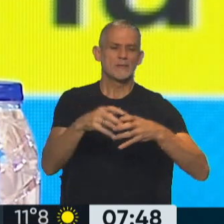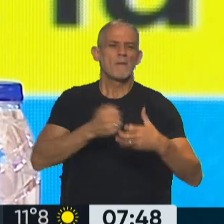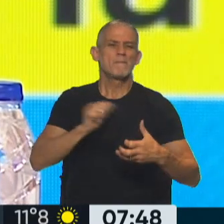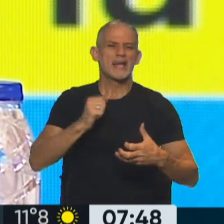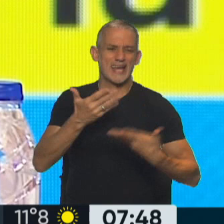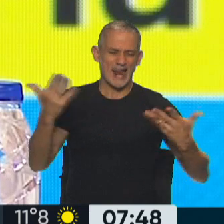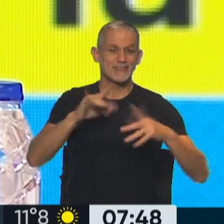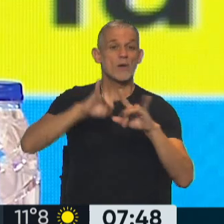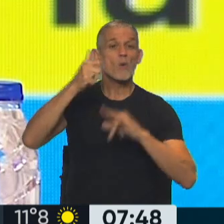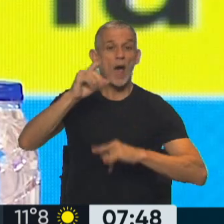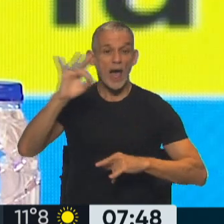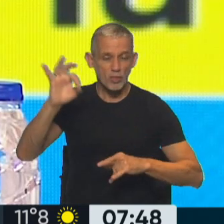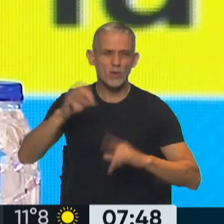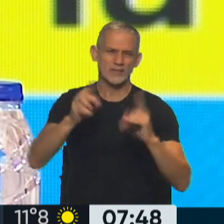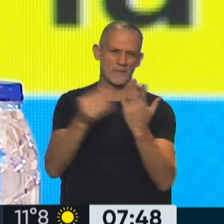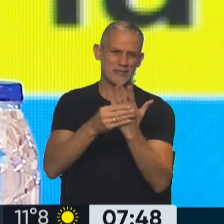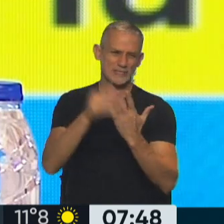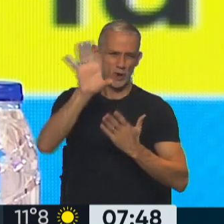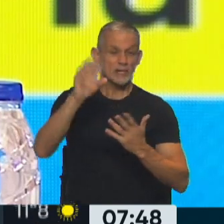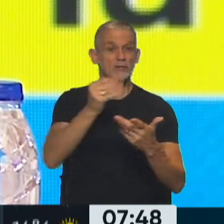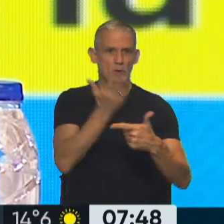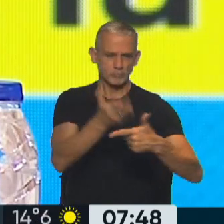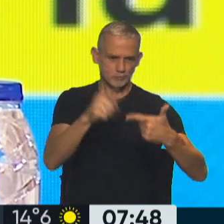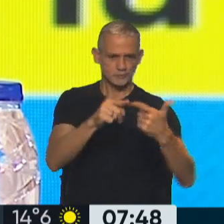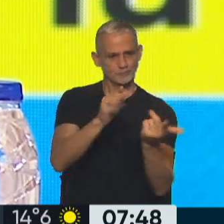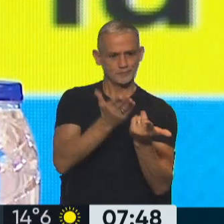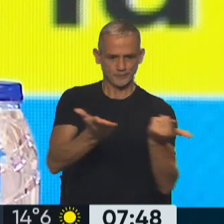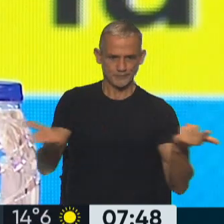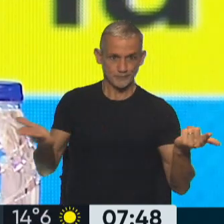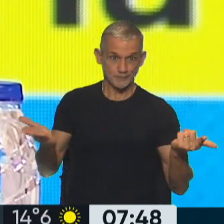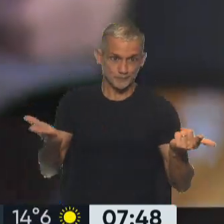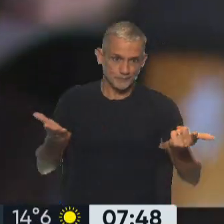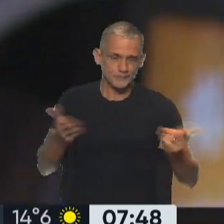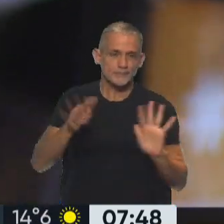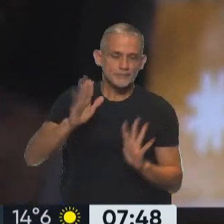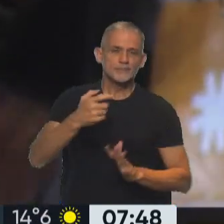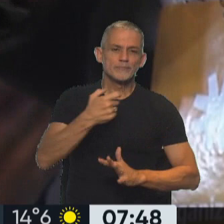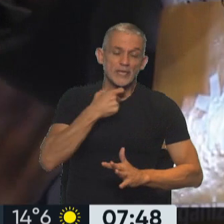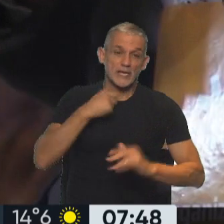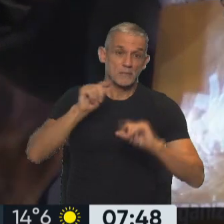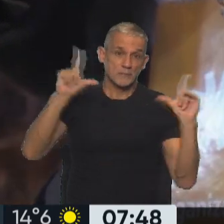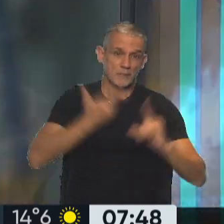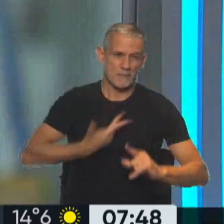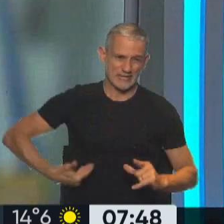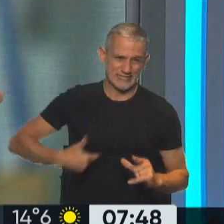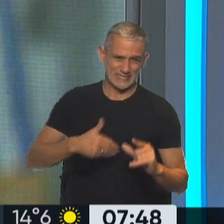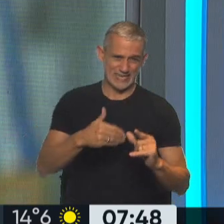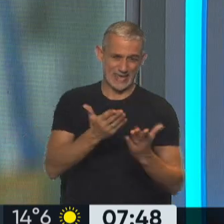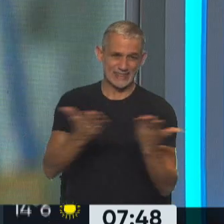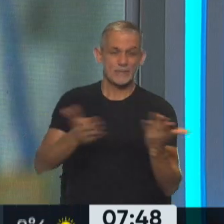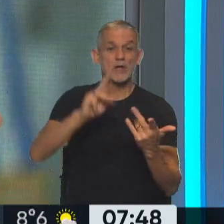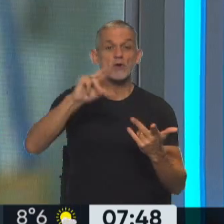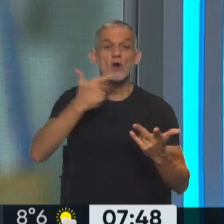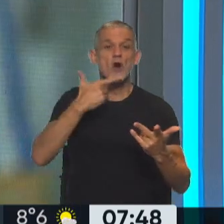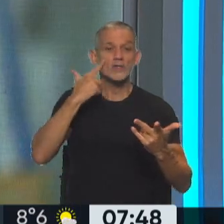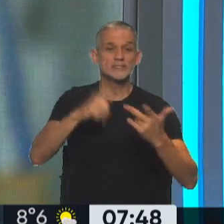guado de Pedro también ministro del interior uno de los candidatos en principio a la presidencia de la nación Agustín